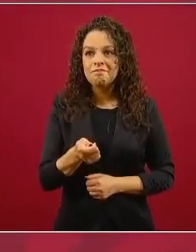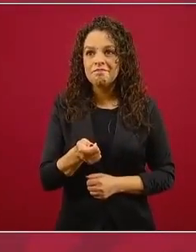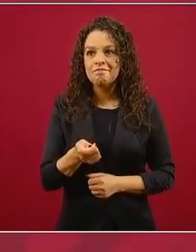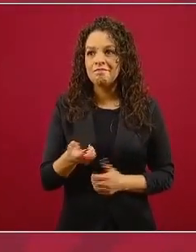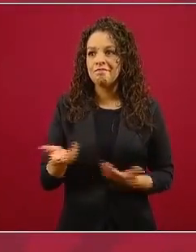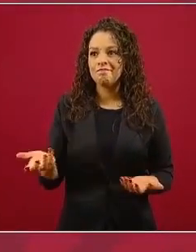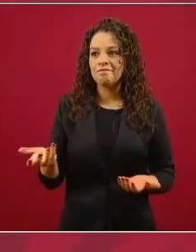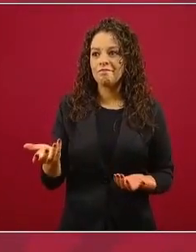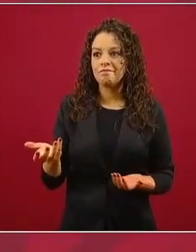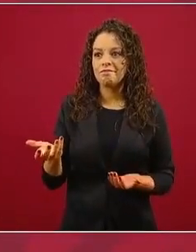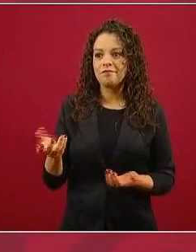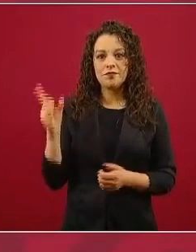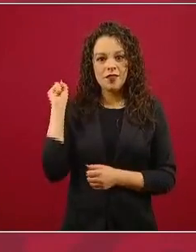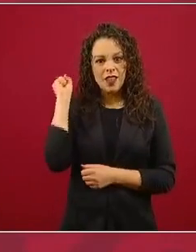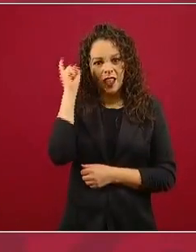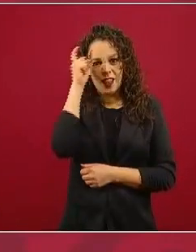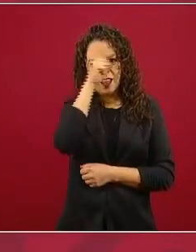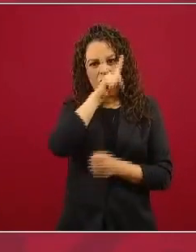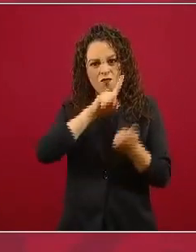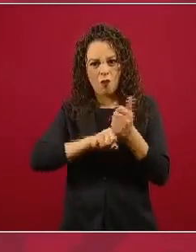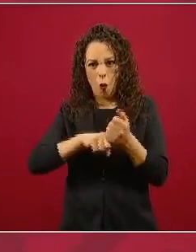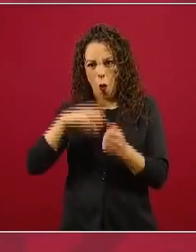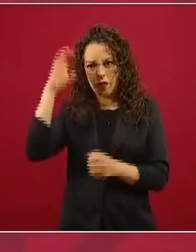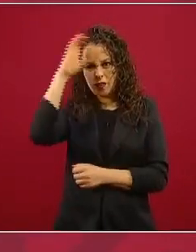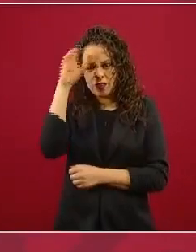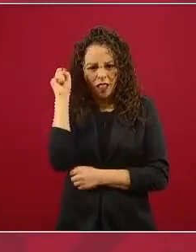la gran ciencia.